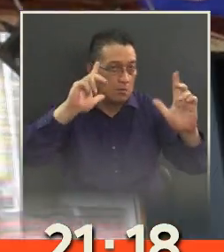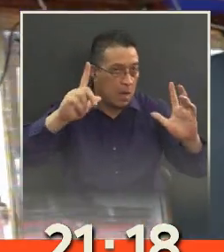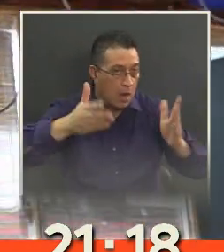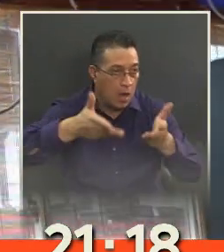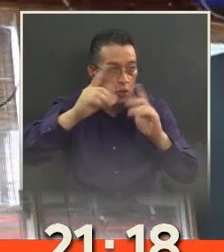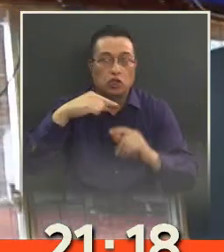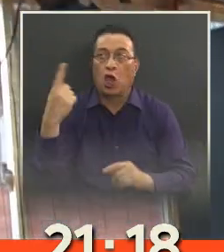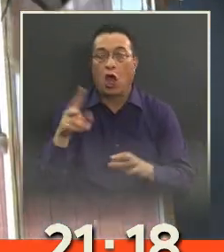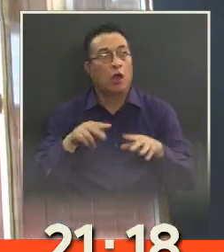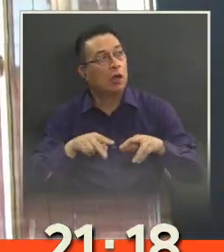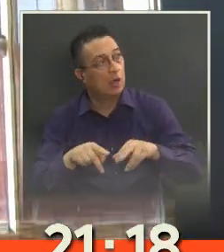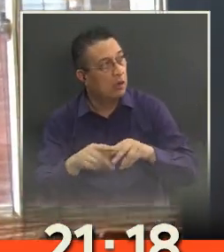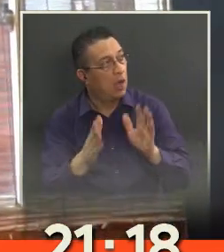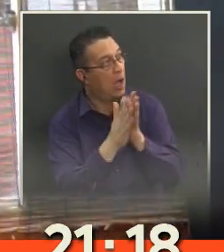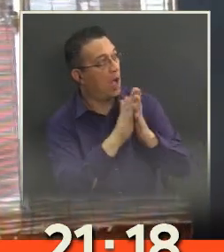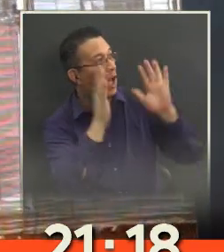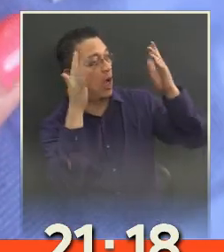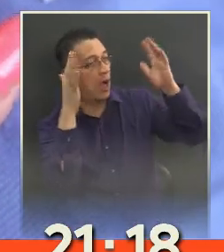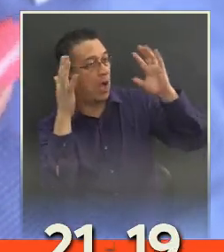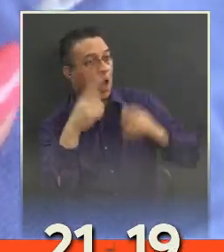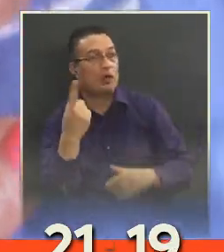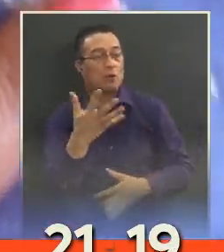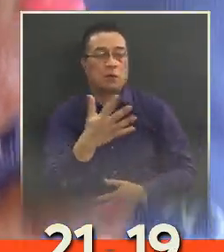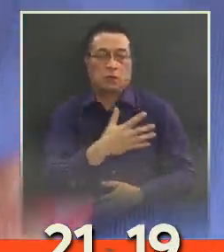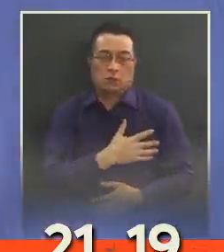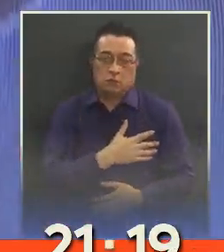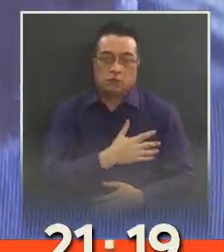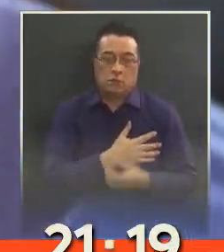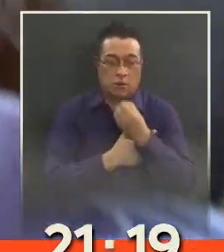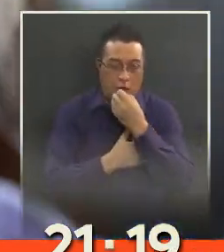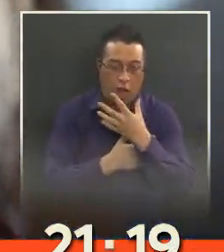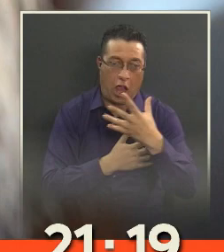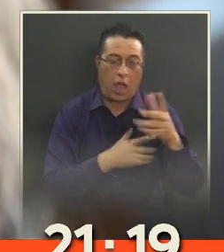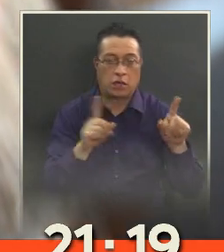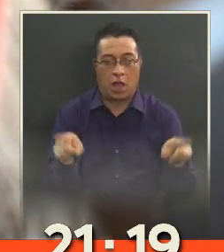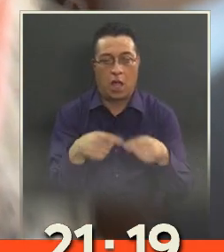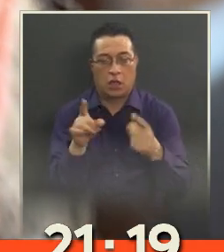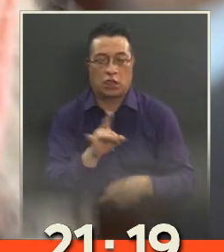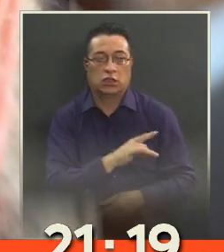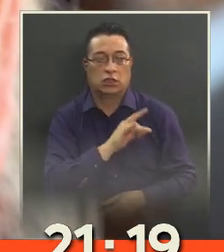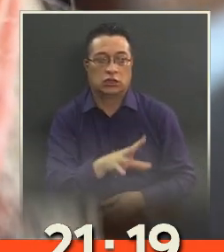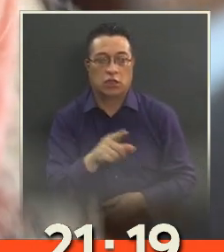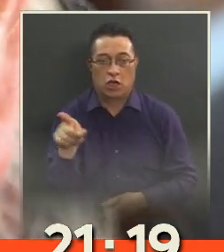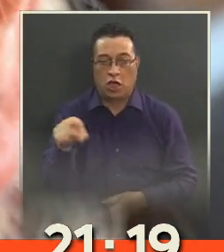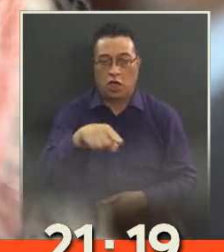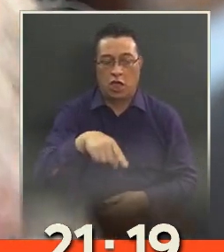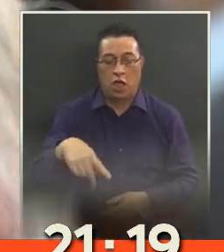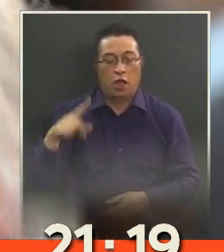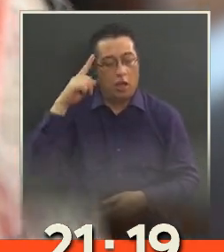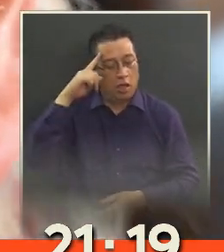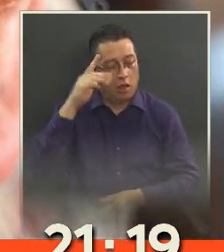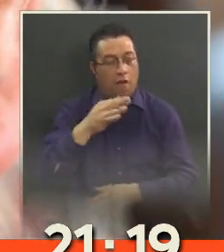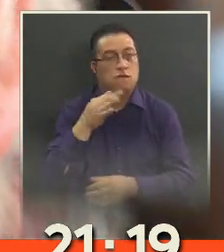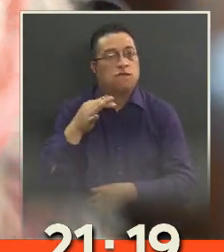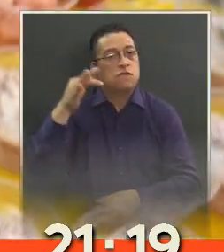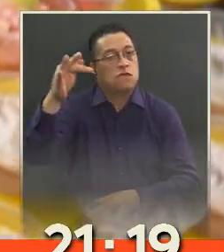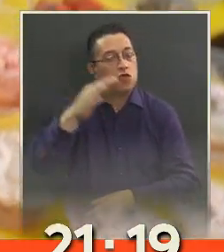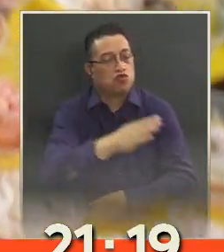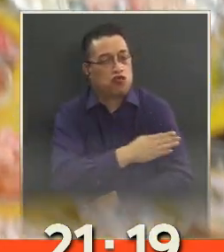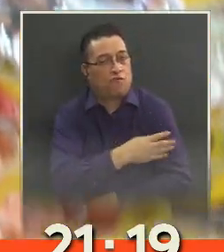aplausos espontáneos. Con la mano en el corazón cantaron el himno nacional. Para ellos, la esperanza de un nuevo Chile estaba